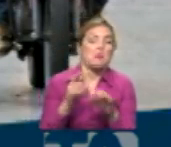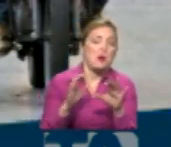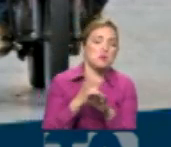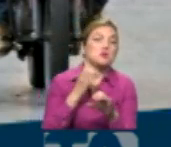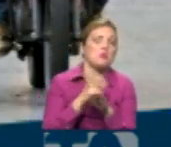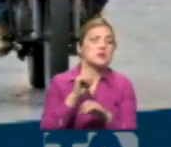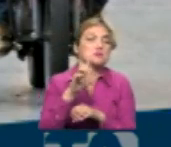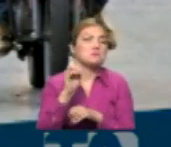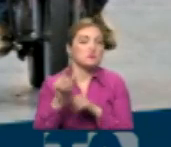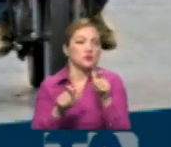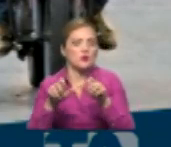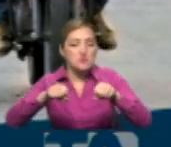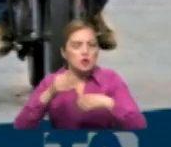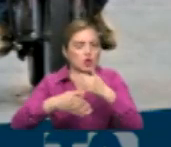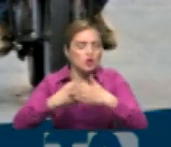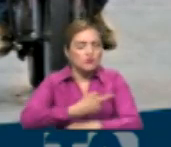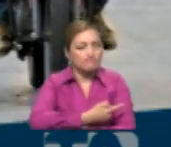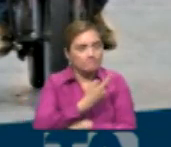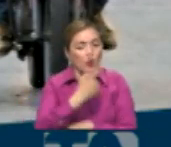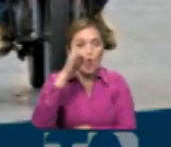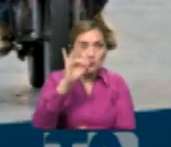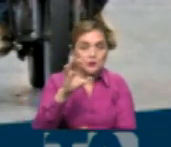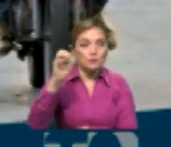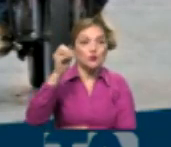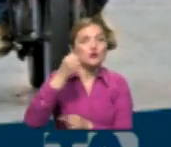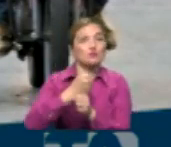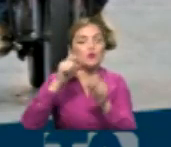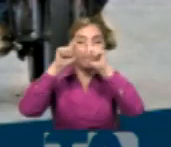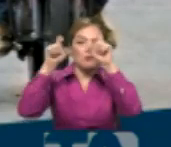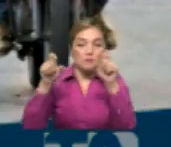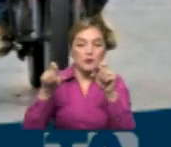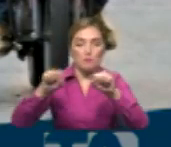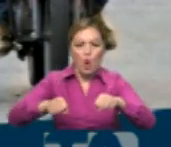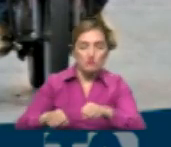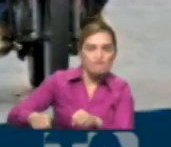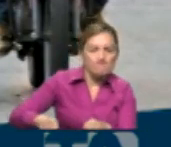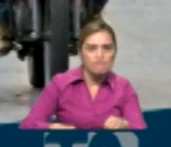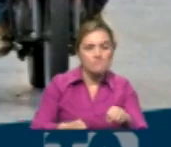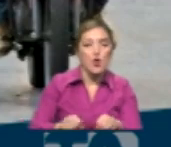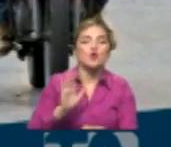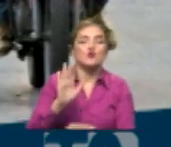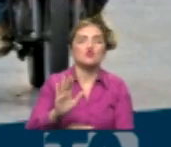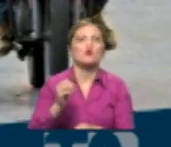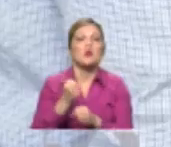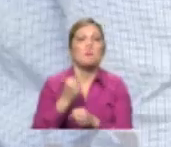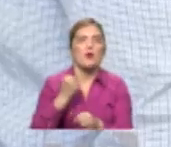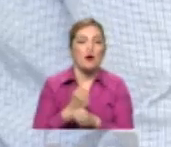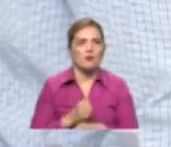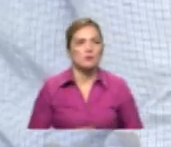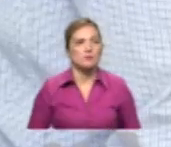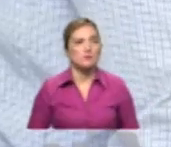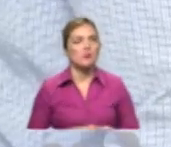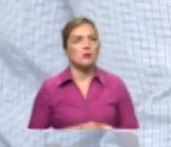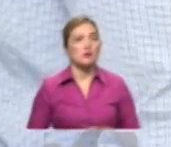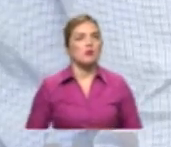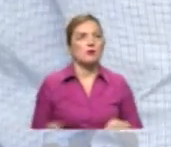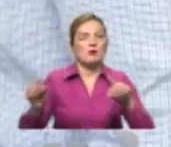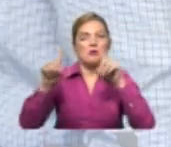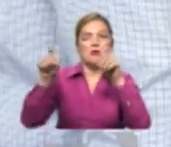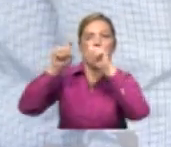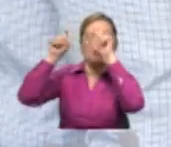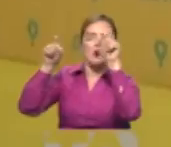en moto diariamente de estos un 80 por ciento trabaja en empresas donde la moto es parte de su herramienta de trabajo sin embargo consultamos